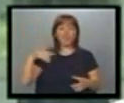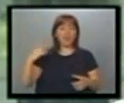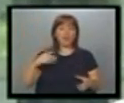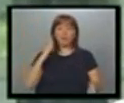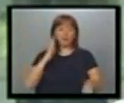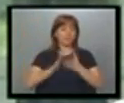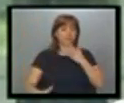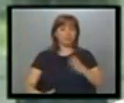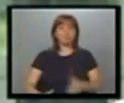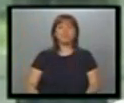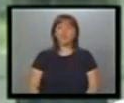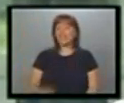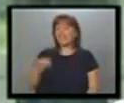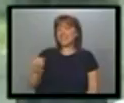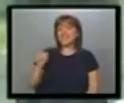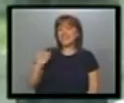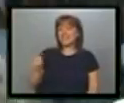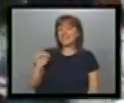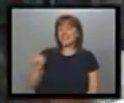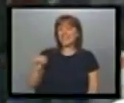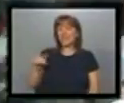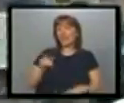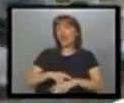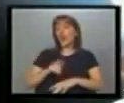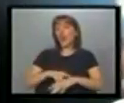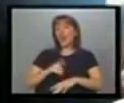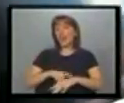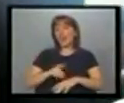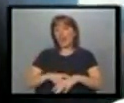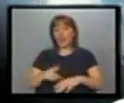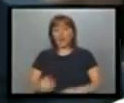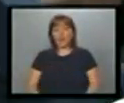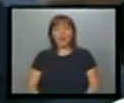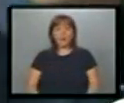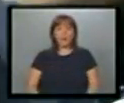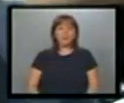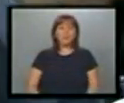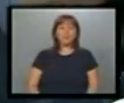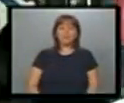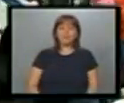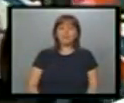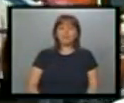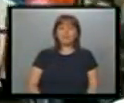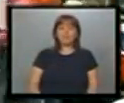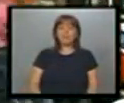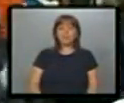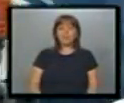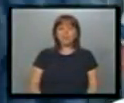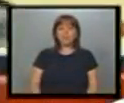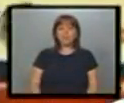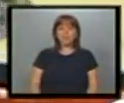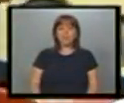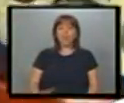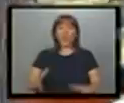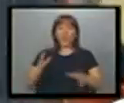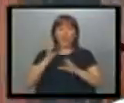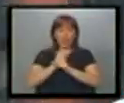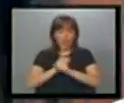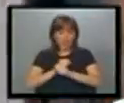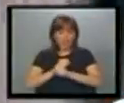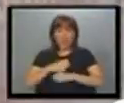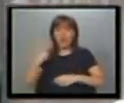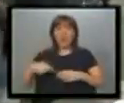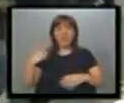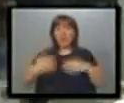es la más habitual entre ustedes? Sí, por el tema horario. Las estadísticas son crudas, la realidad es palpable. Los colectivos viven al filo